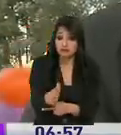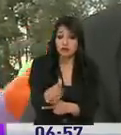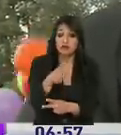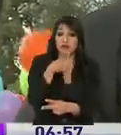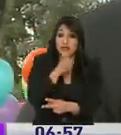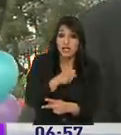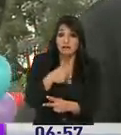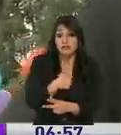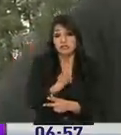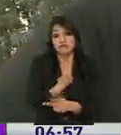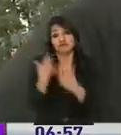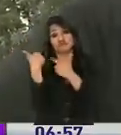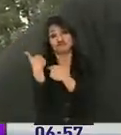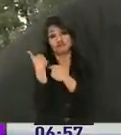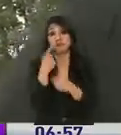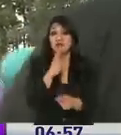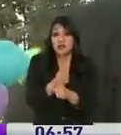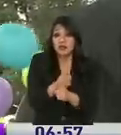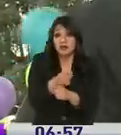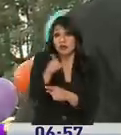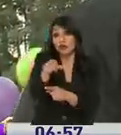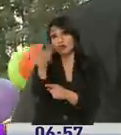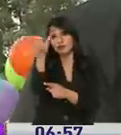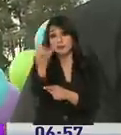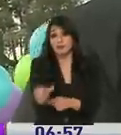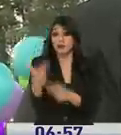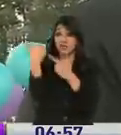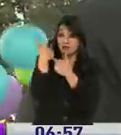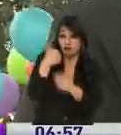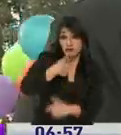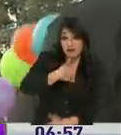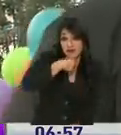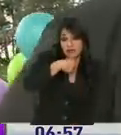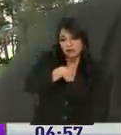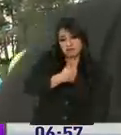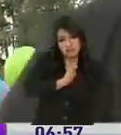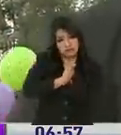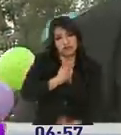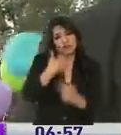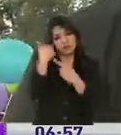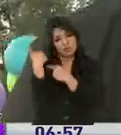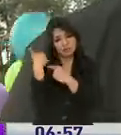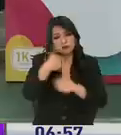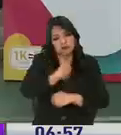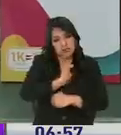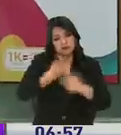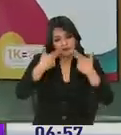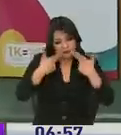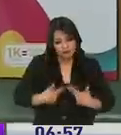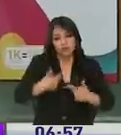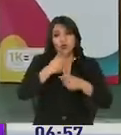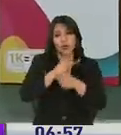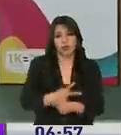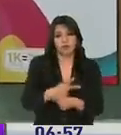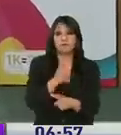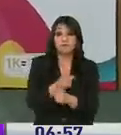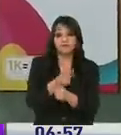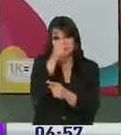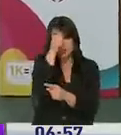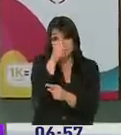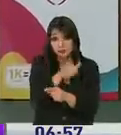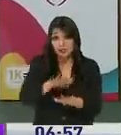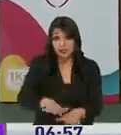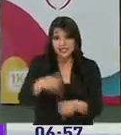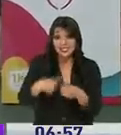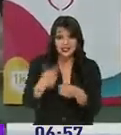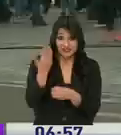envejecimiento. Nadie tiene por qué hacerse cargo de nuestra vejez. Cada uno de nosotros tenemos que hacer lo posible. Por lo que este domingo en Quito se